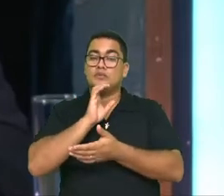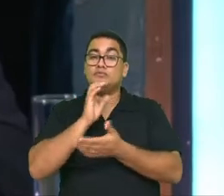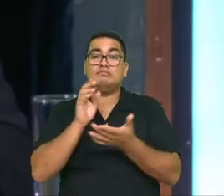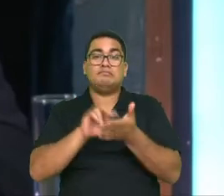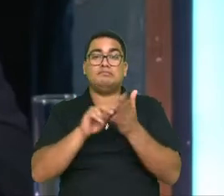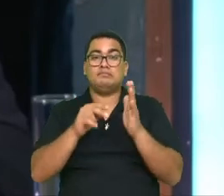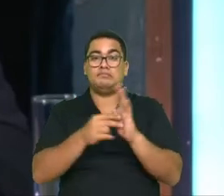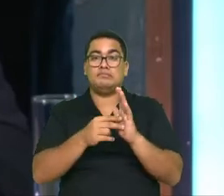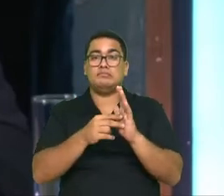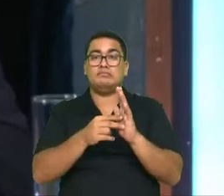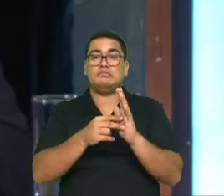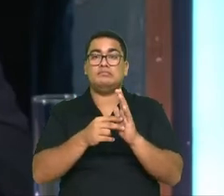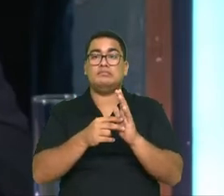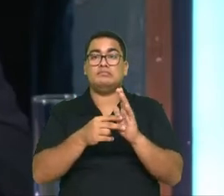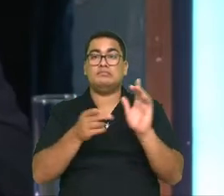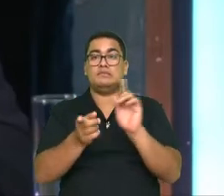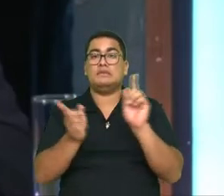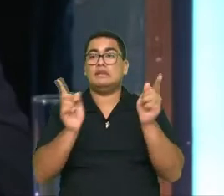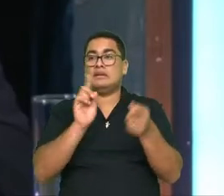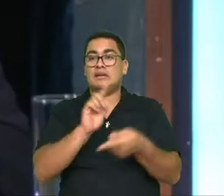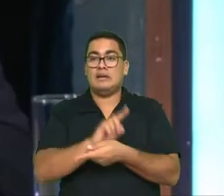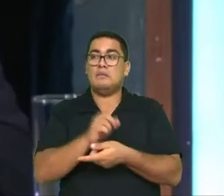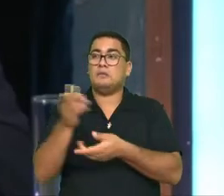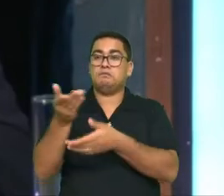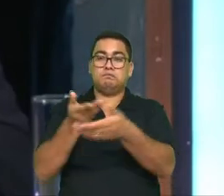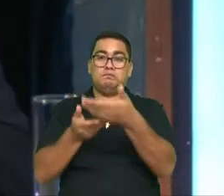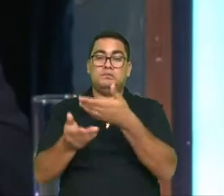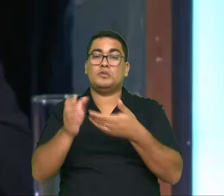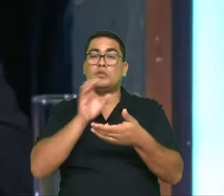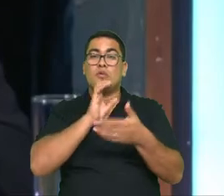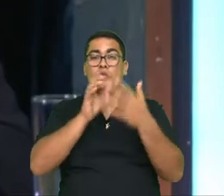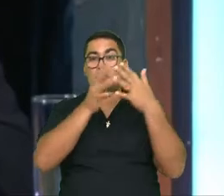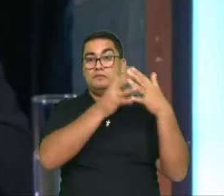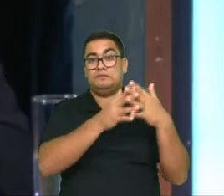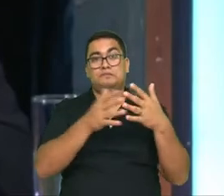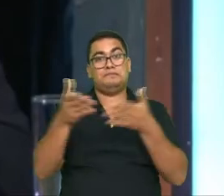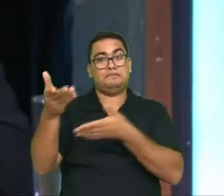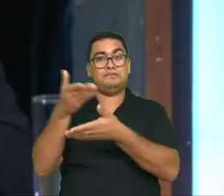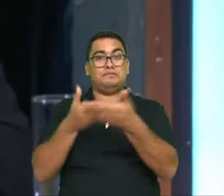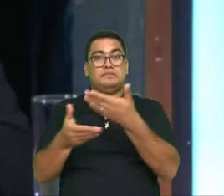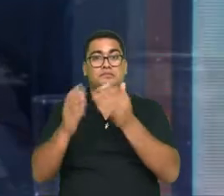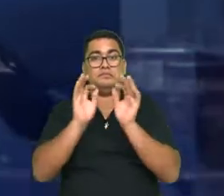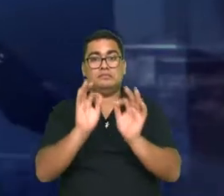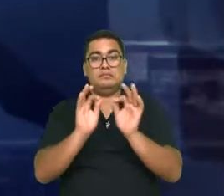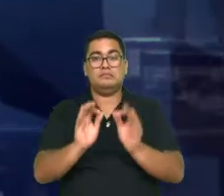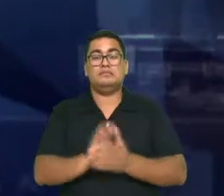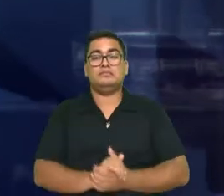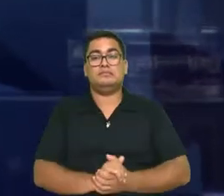traduce en un cambio en las relaciones cubano-estadounidenses.